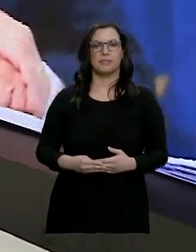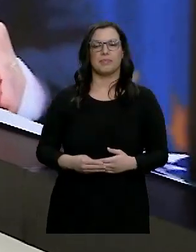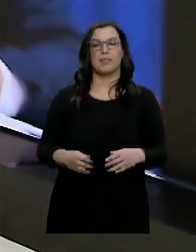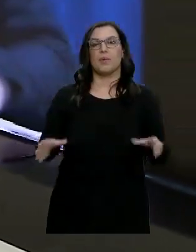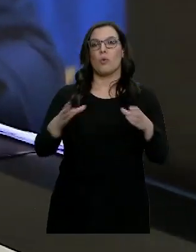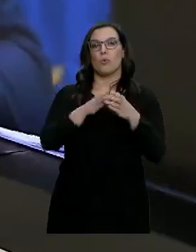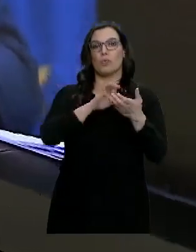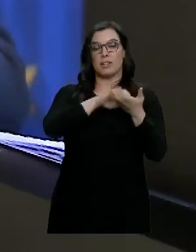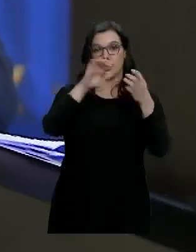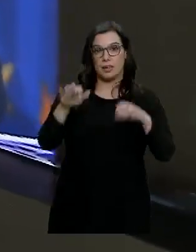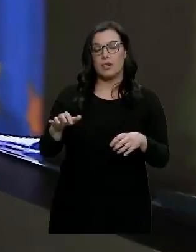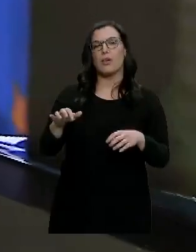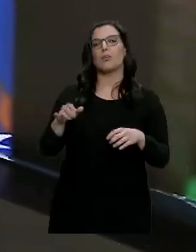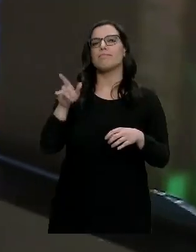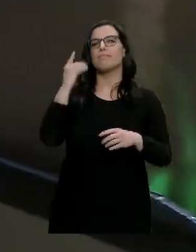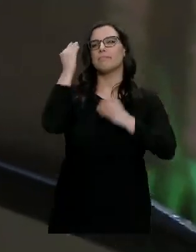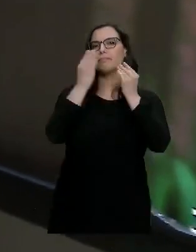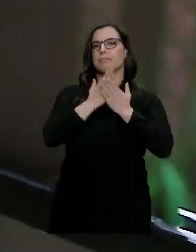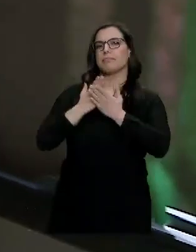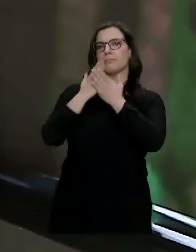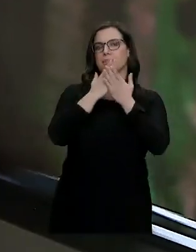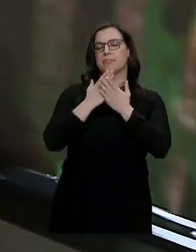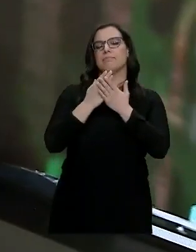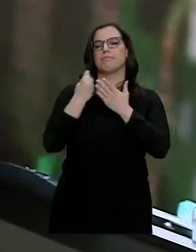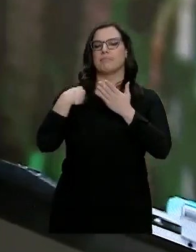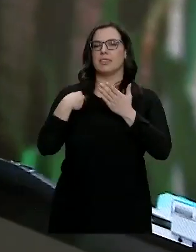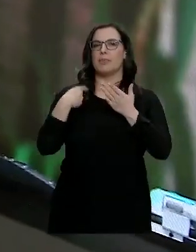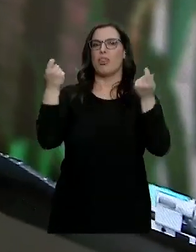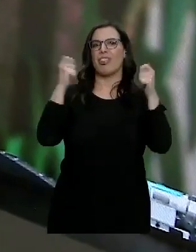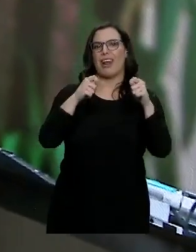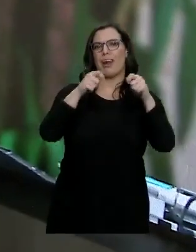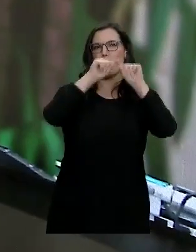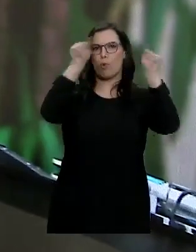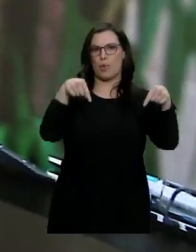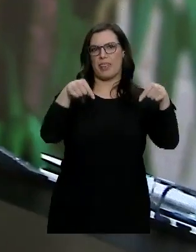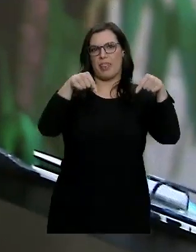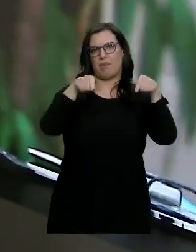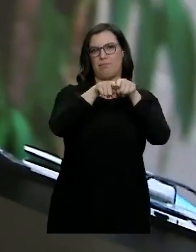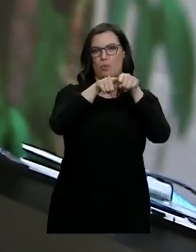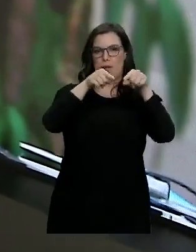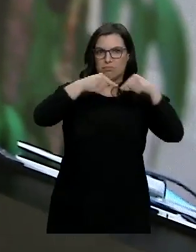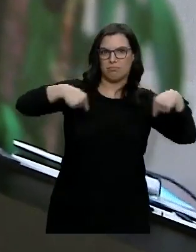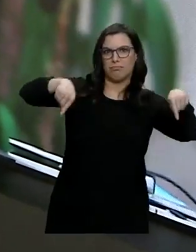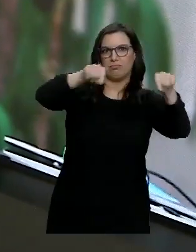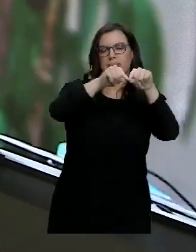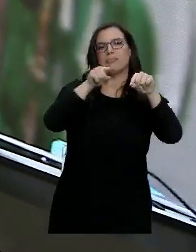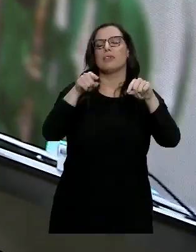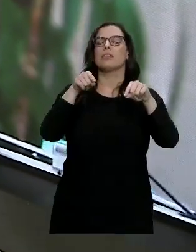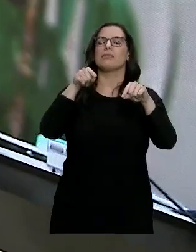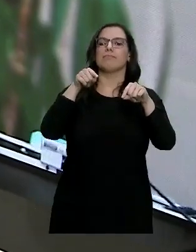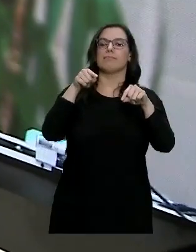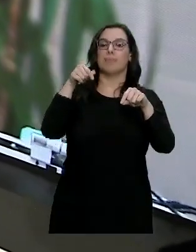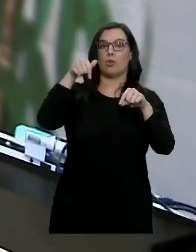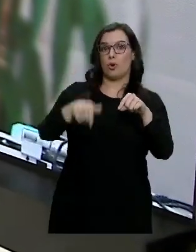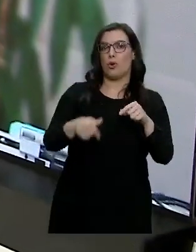La Junta de Castilla y León estudia volver al confinamiento por provincias. Es una medida que va a analizar en el